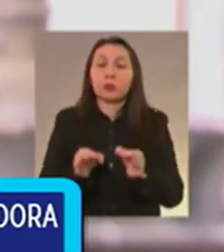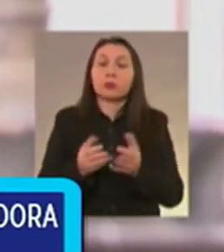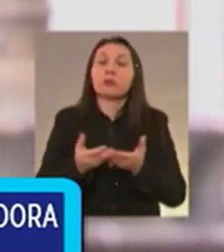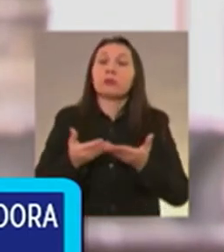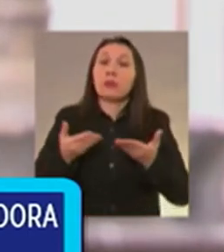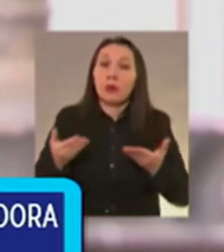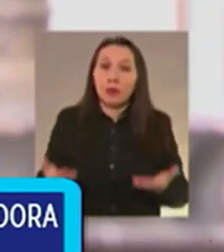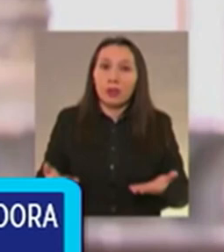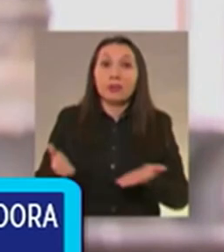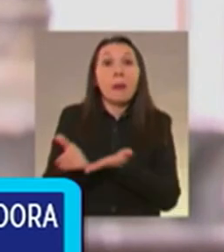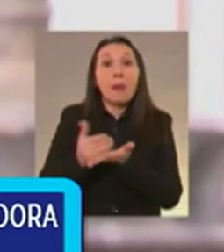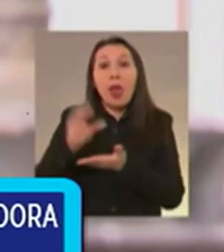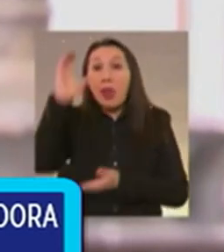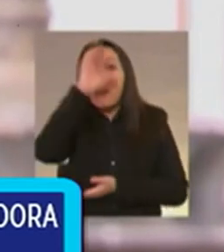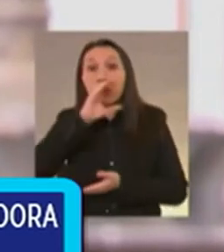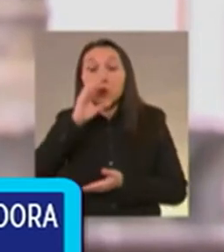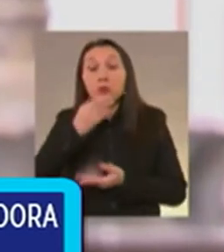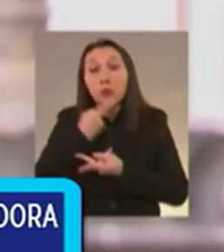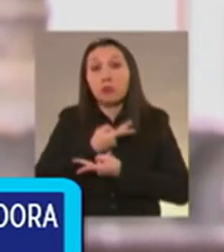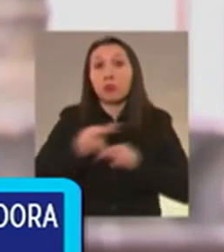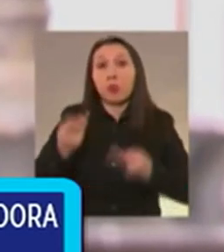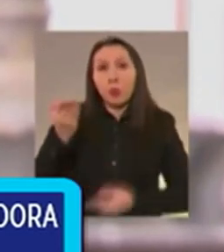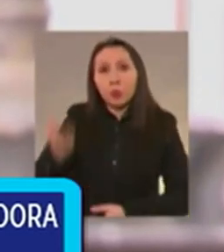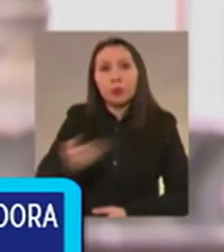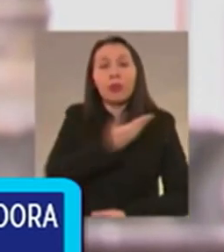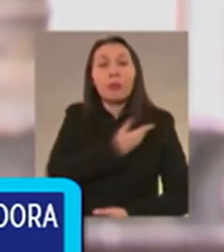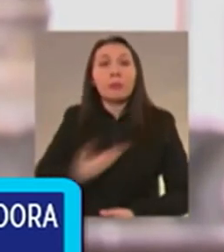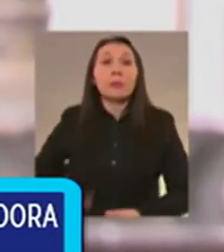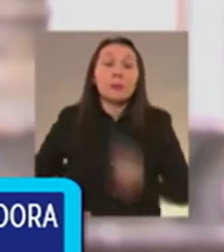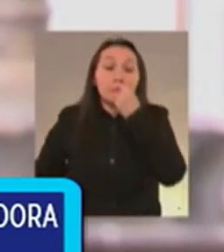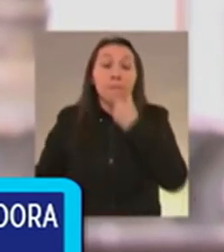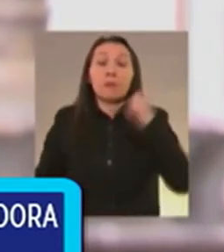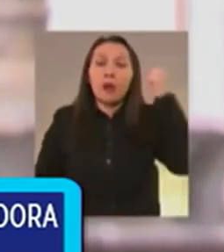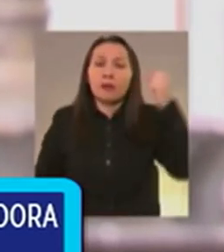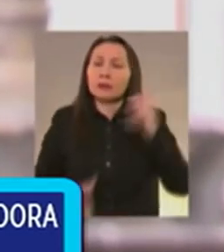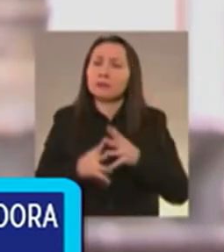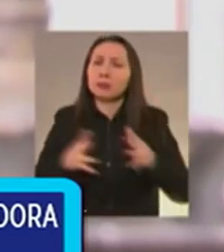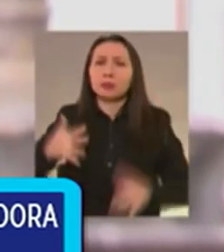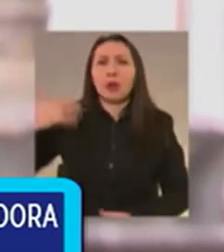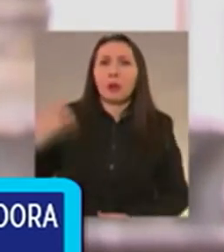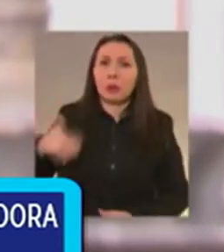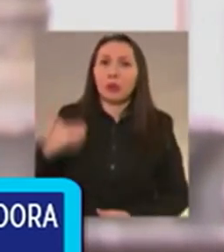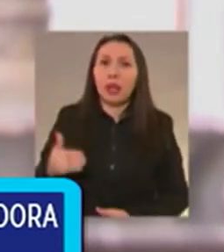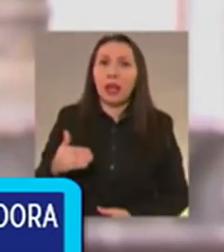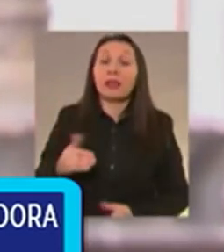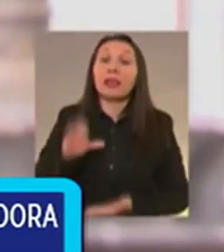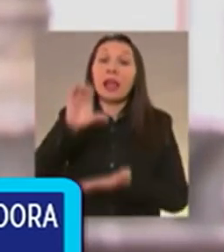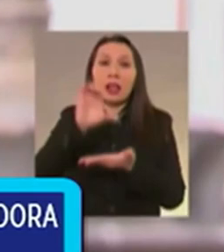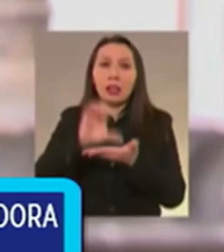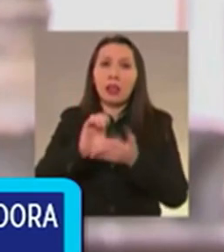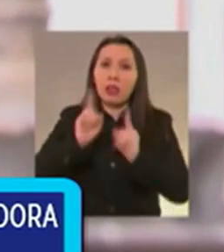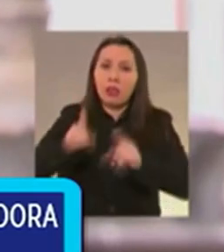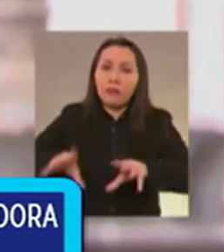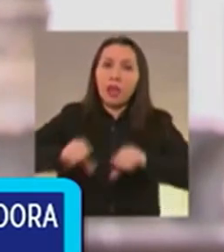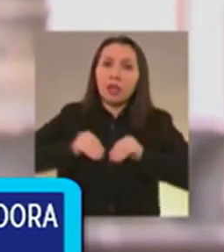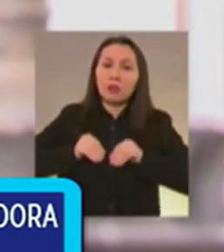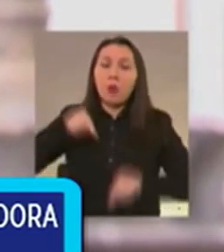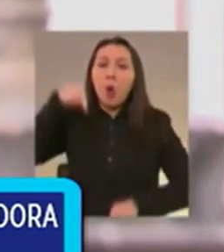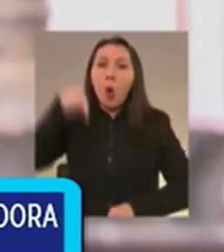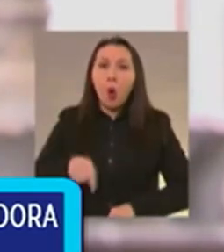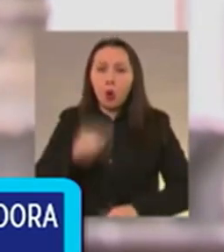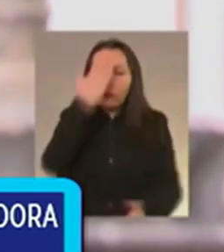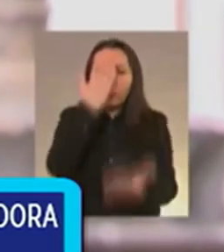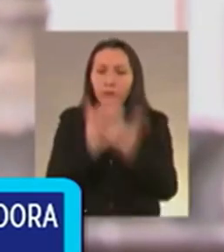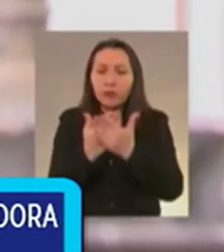eso, el plan de búsqueda anunciado por usted, Presidente, es tan importante. El Estado debe asumir hoy y de